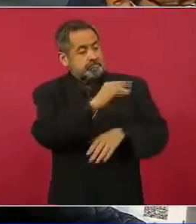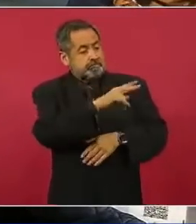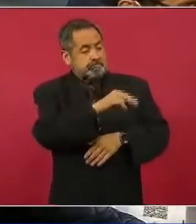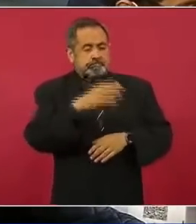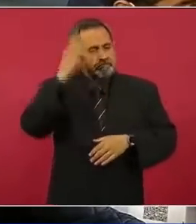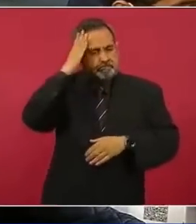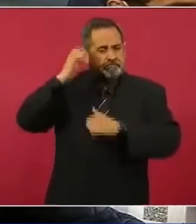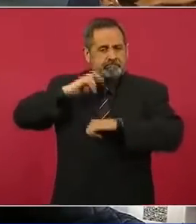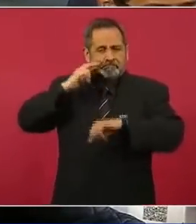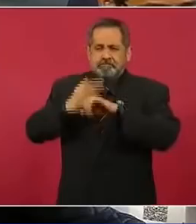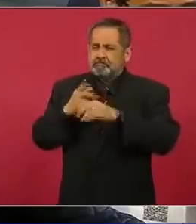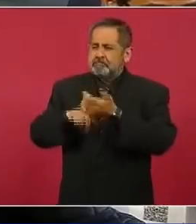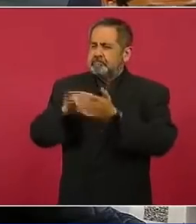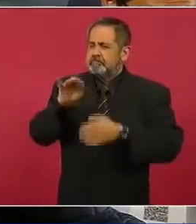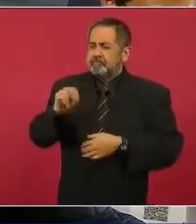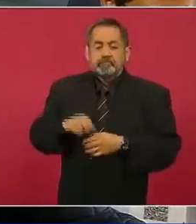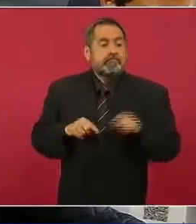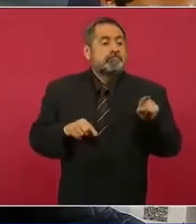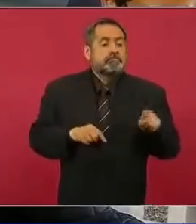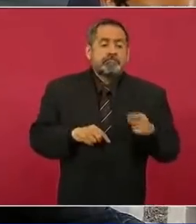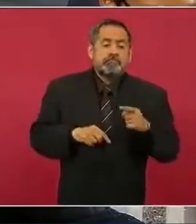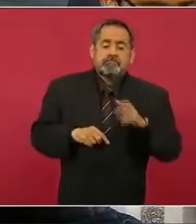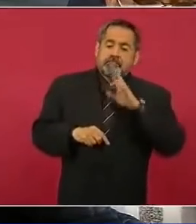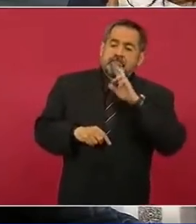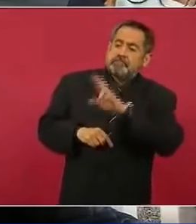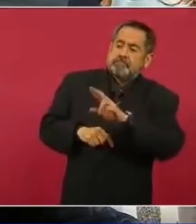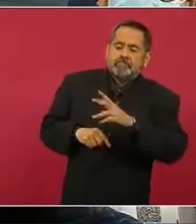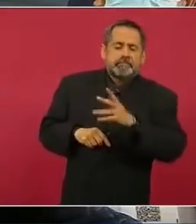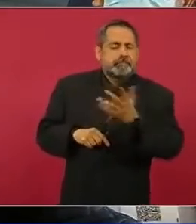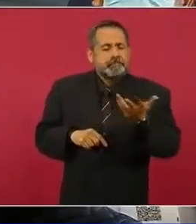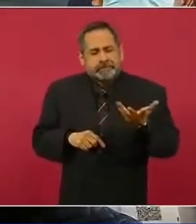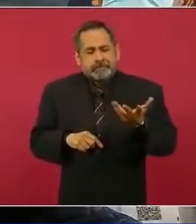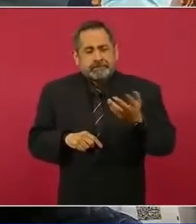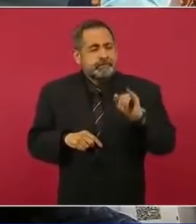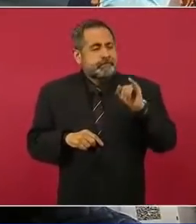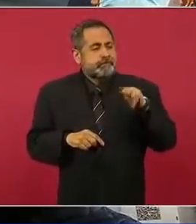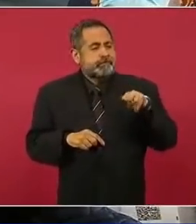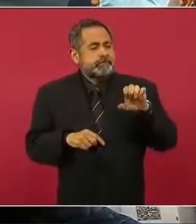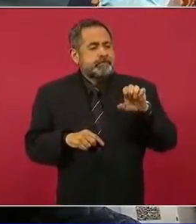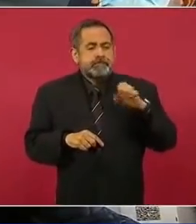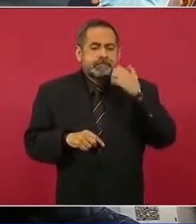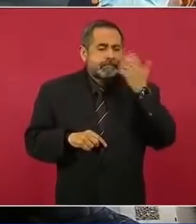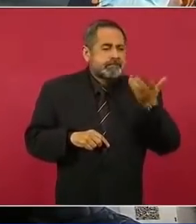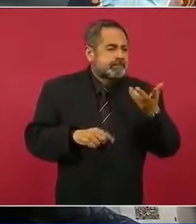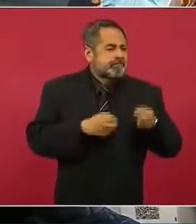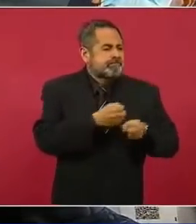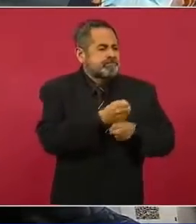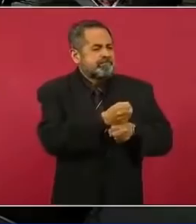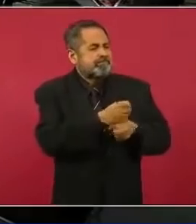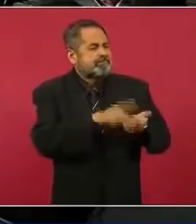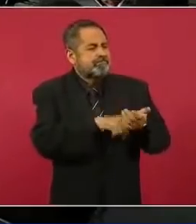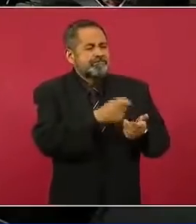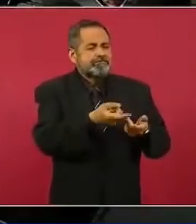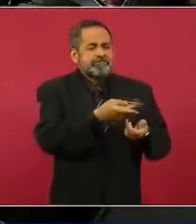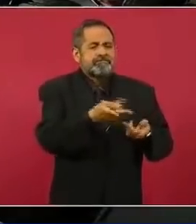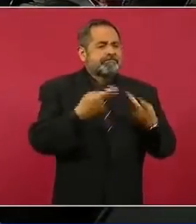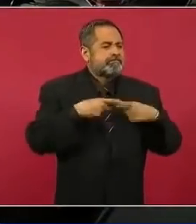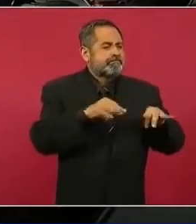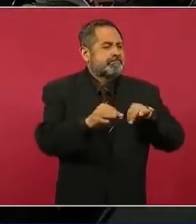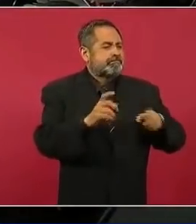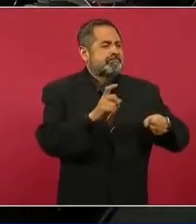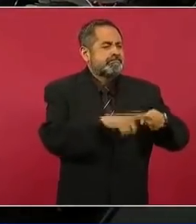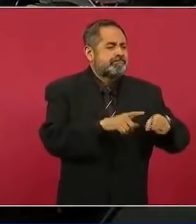Lorenzo Córdoba le responde que lo que se quiere es que el INE maltrate a sus trabajadores y que el INE no